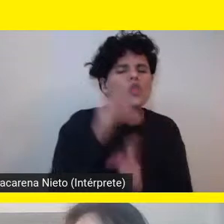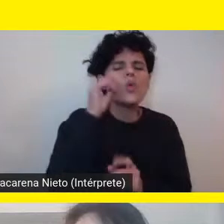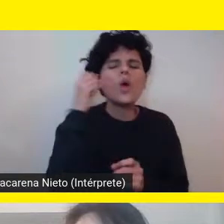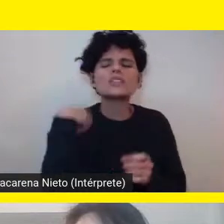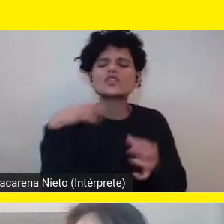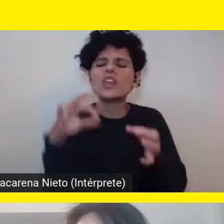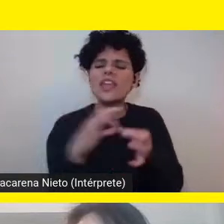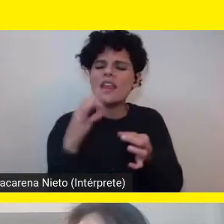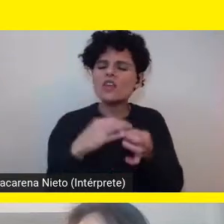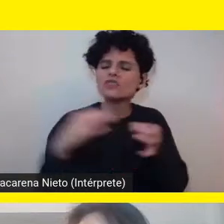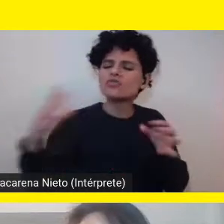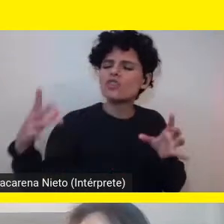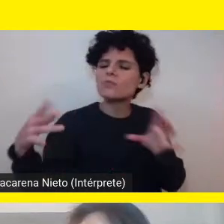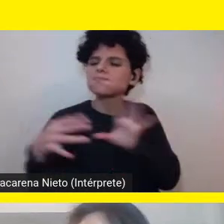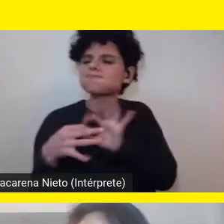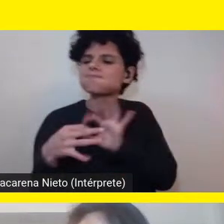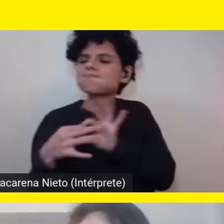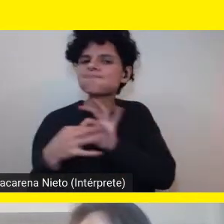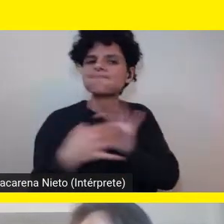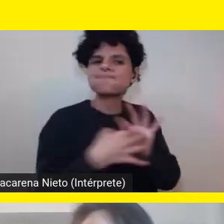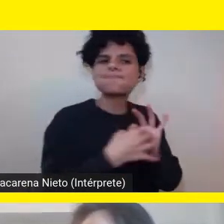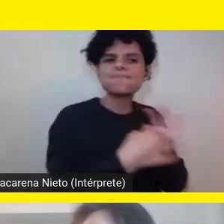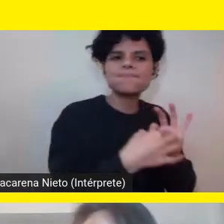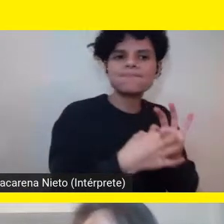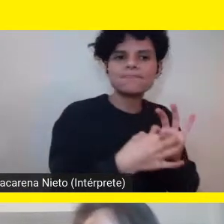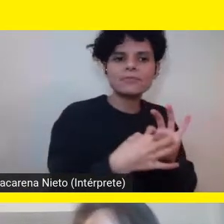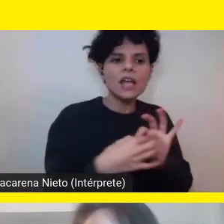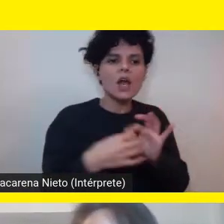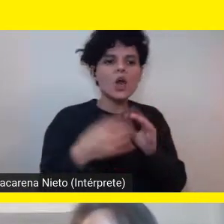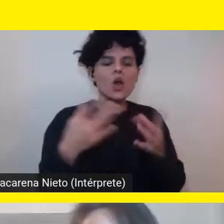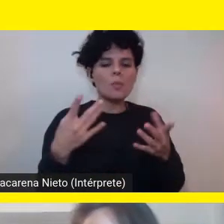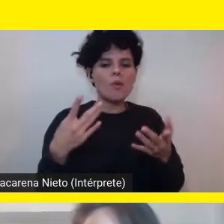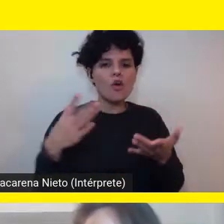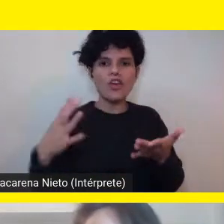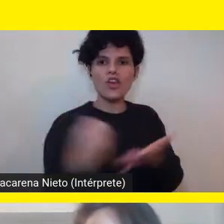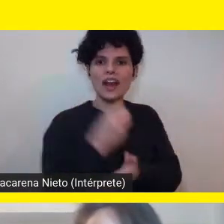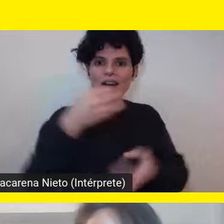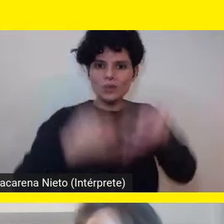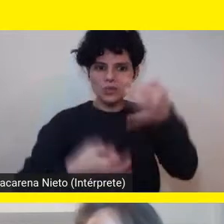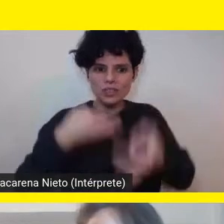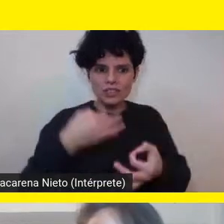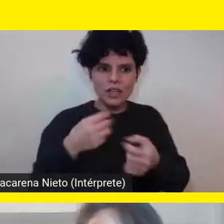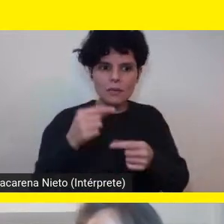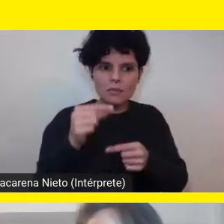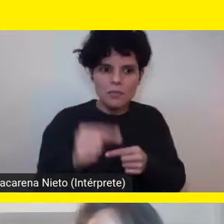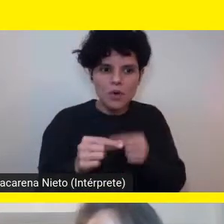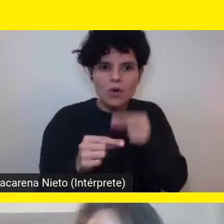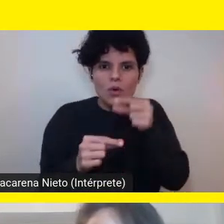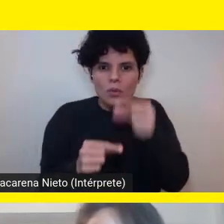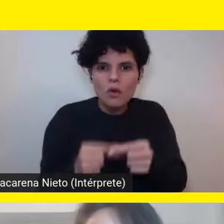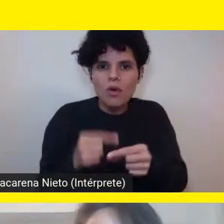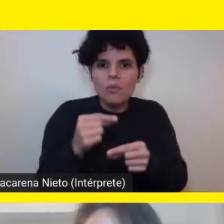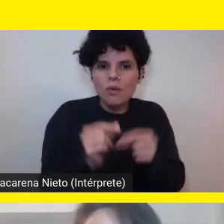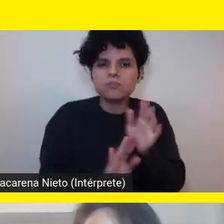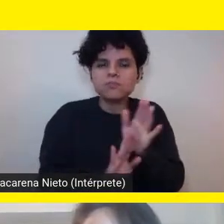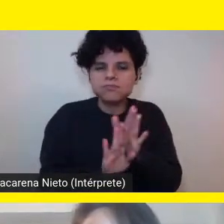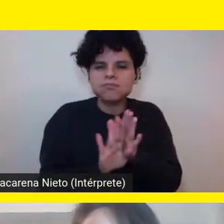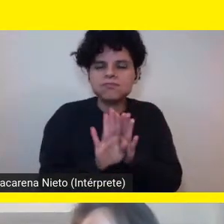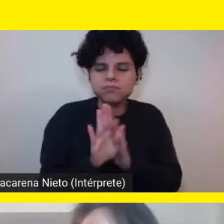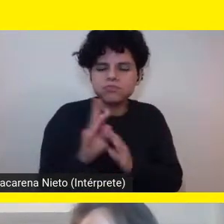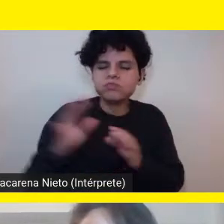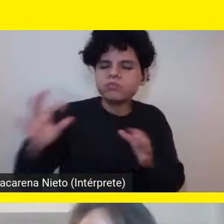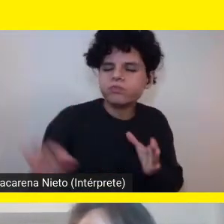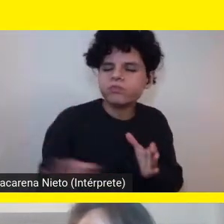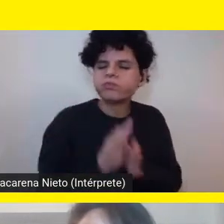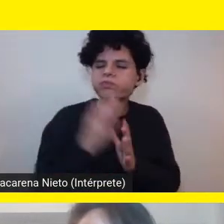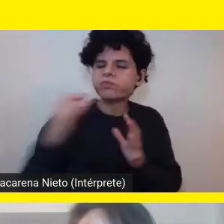lograr este pedacito de justicia, también se siguen tejiendo. Y en eso recojo lo que dice Nicole, lo que